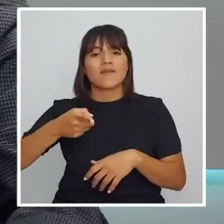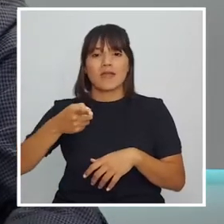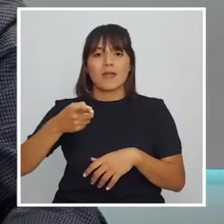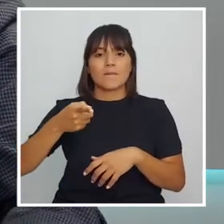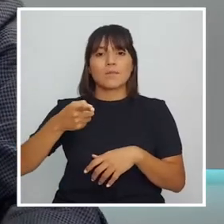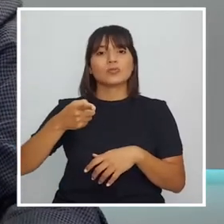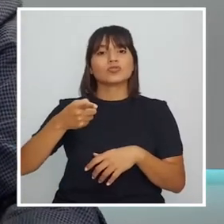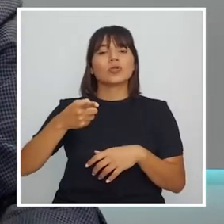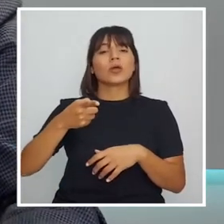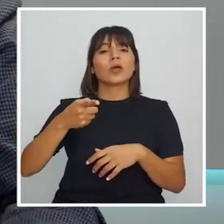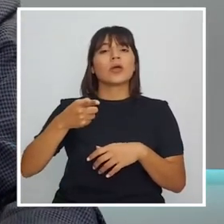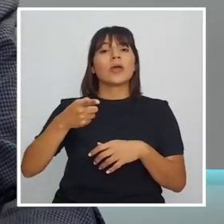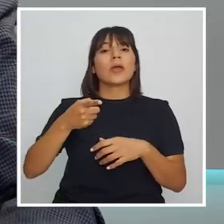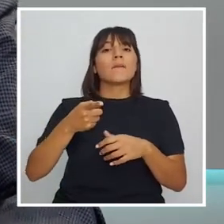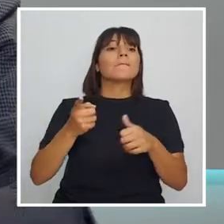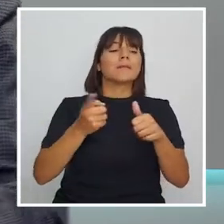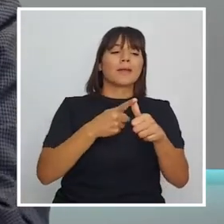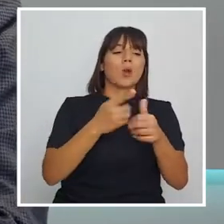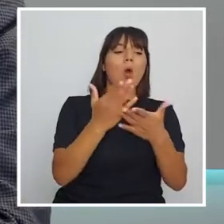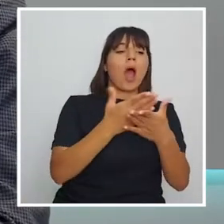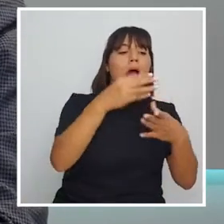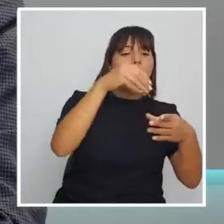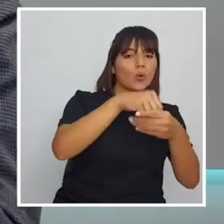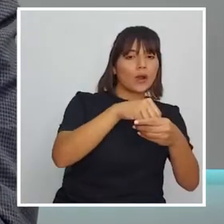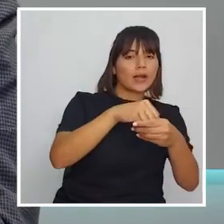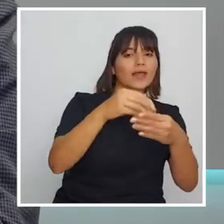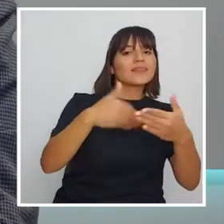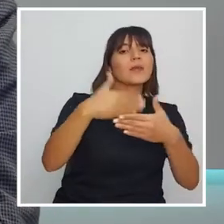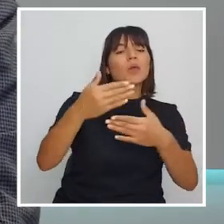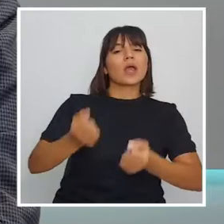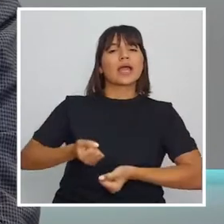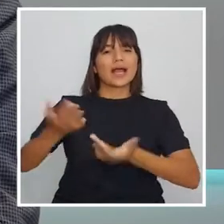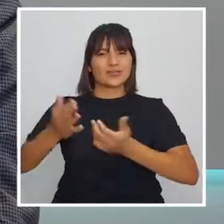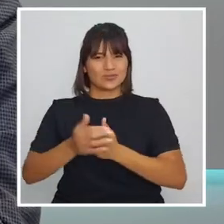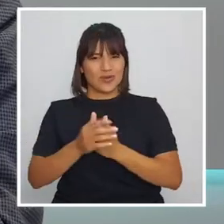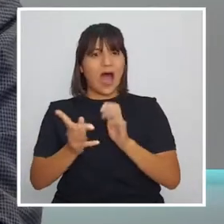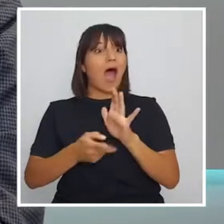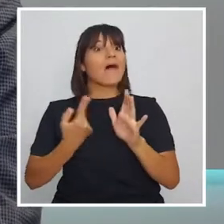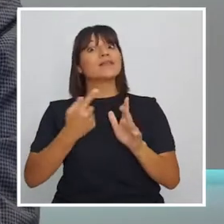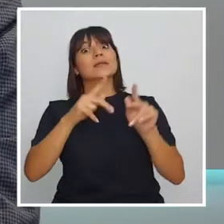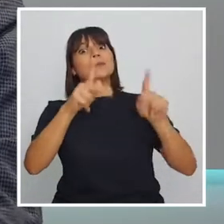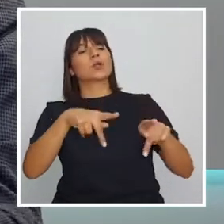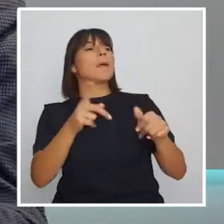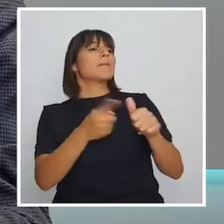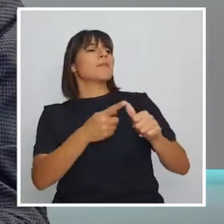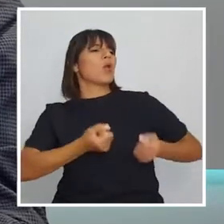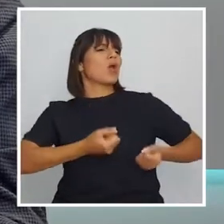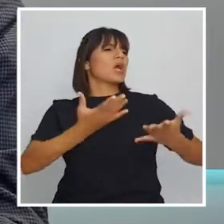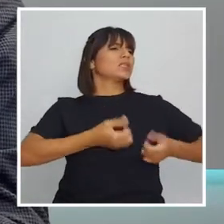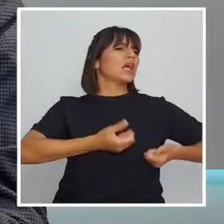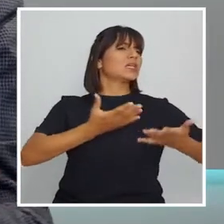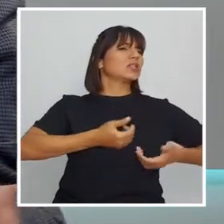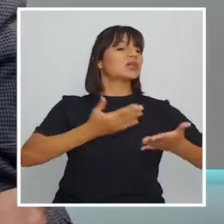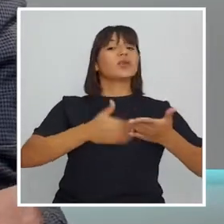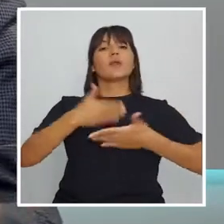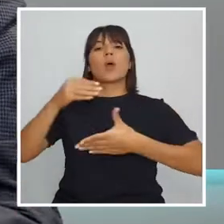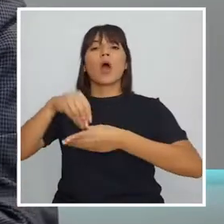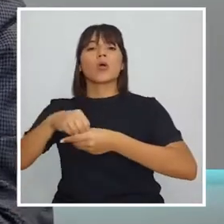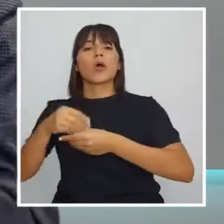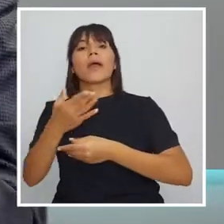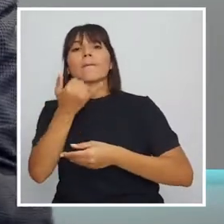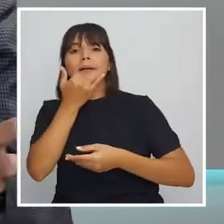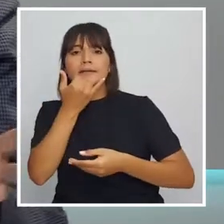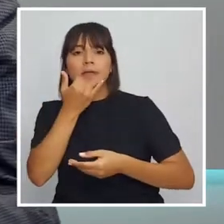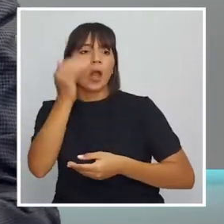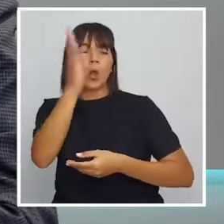de ahorrar, no al revés. Porque uno dice, yo ahorro después de que consumo. Y adivine qué pasa, nunca alcanza, no, claro. Nunca alcanza, ¿verdad?